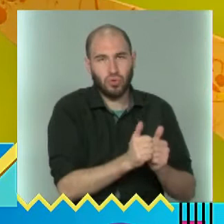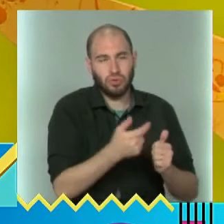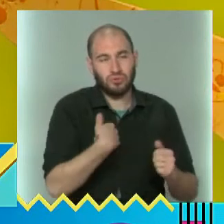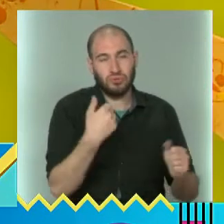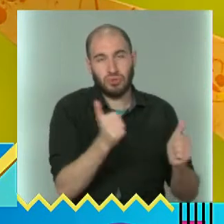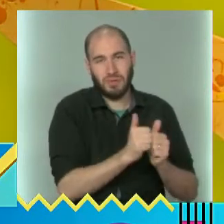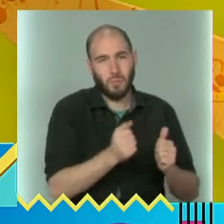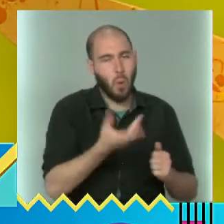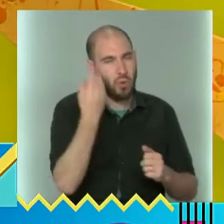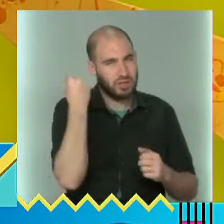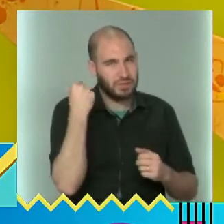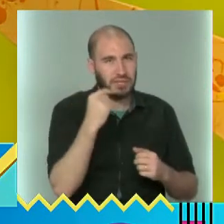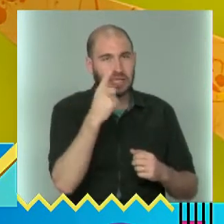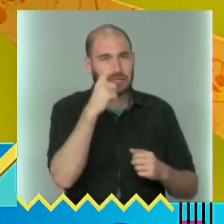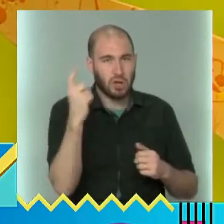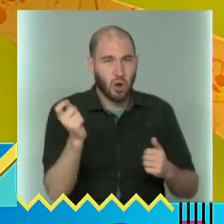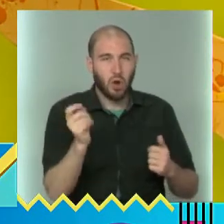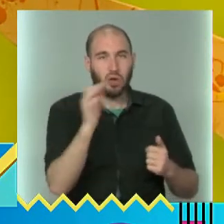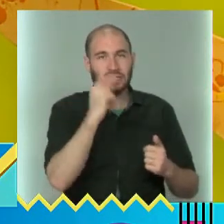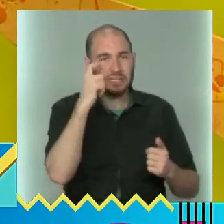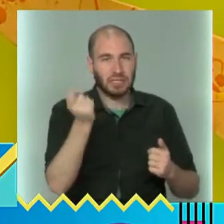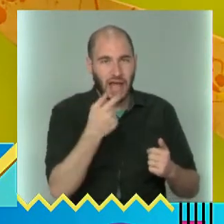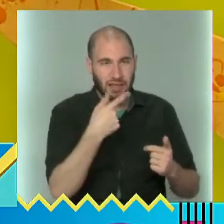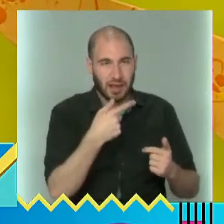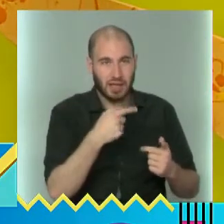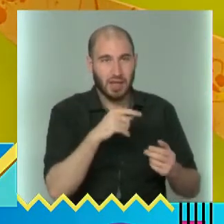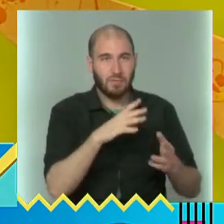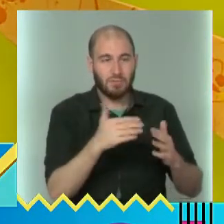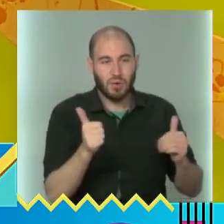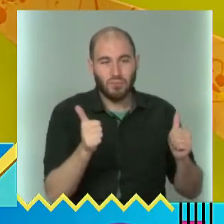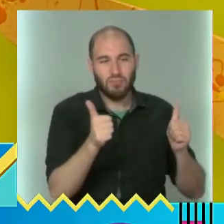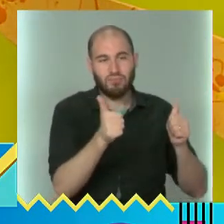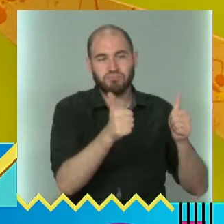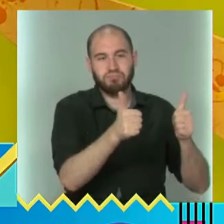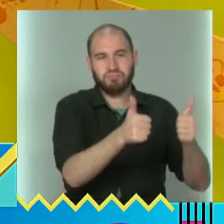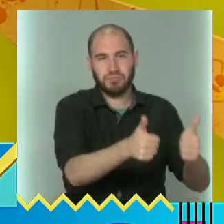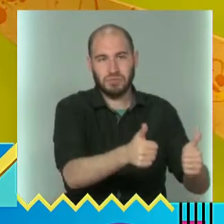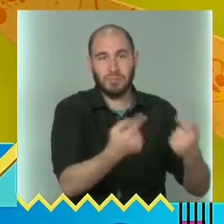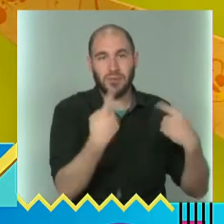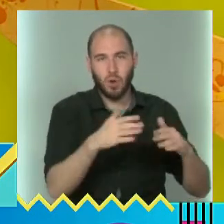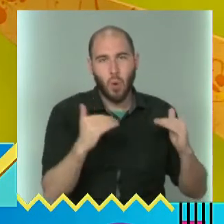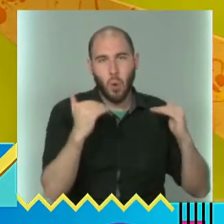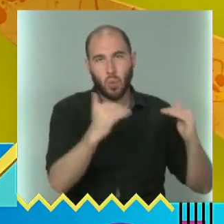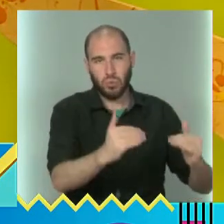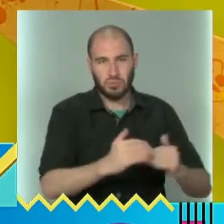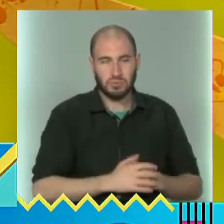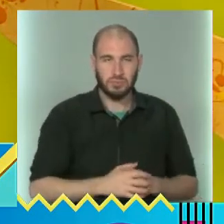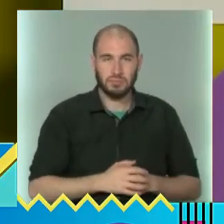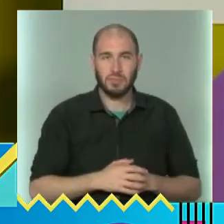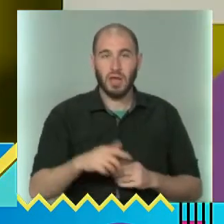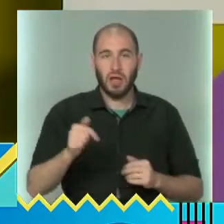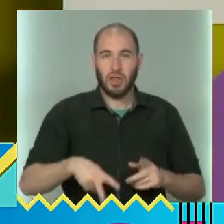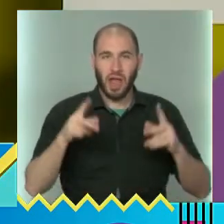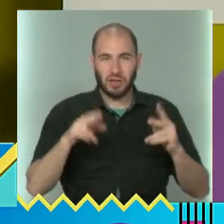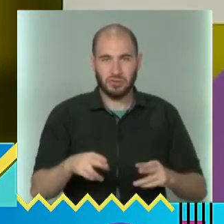trabajado muchas veces con un psicólogo o un psiquiatra y haciendo el acompañamiento de coaching, pero siempre en paralelo. Bien, nos vamos a ir a